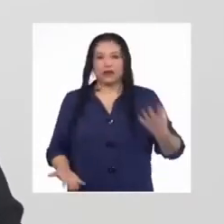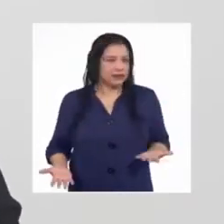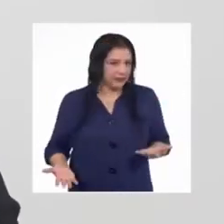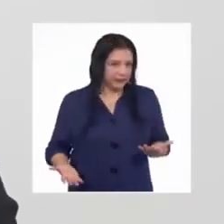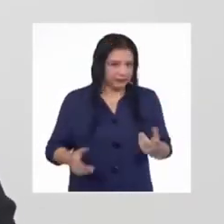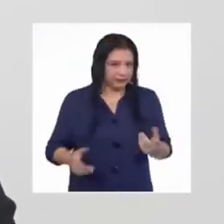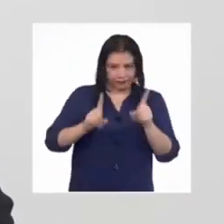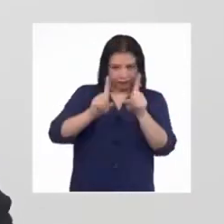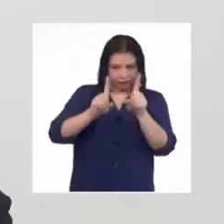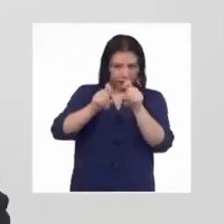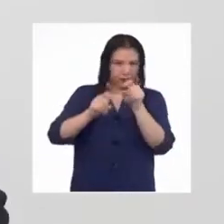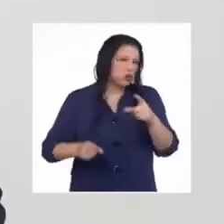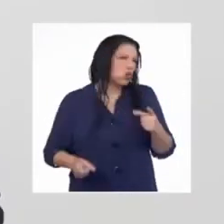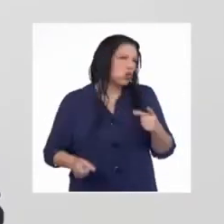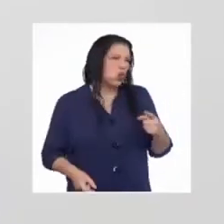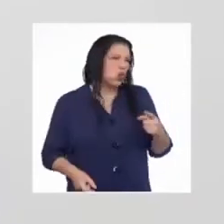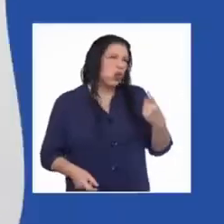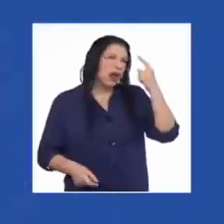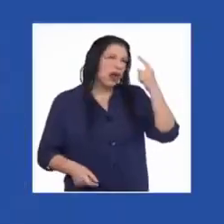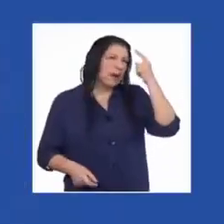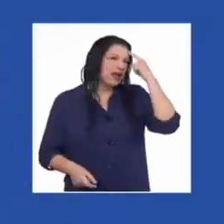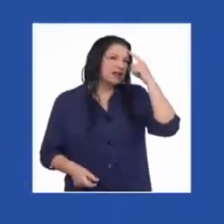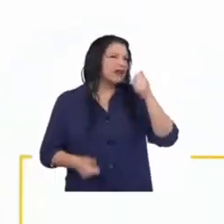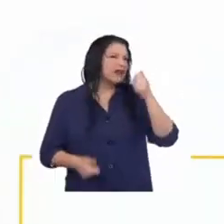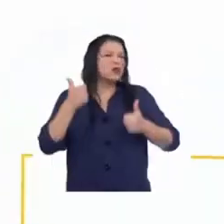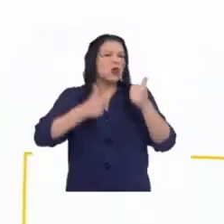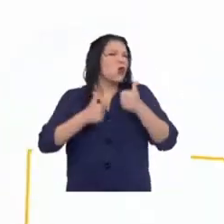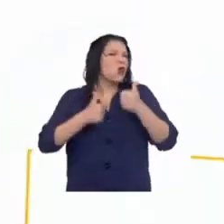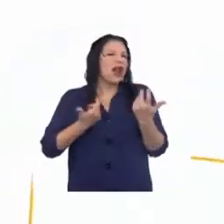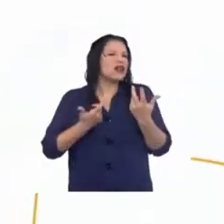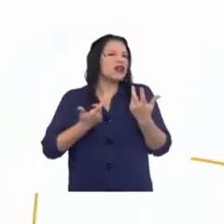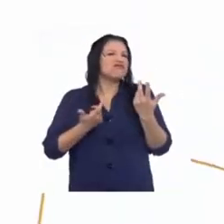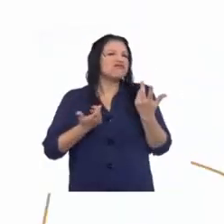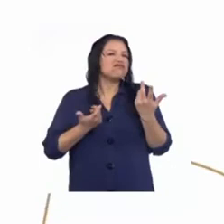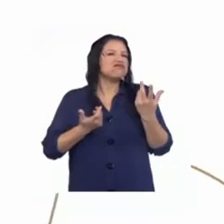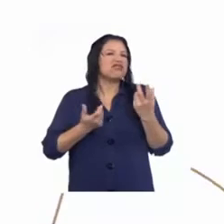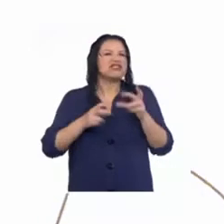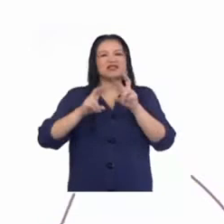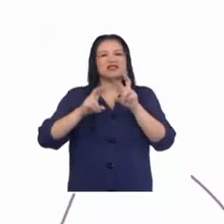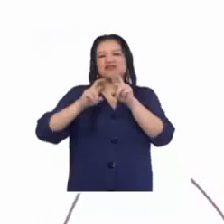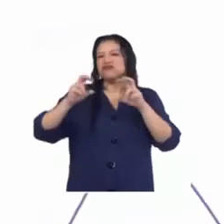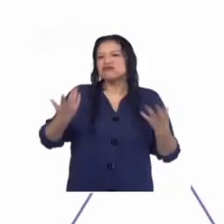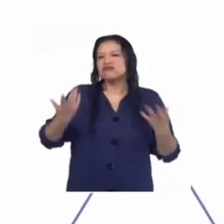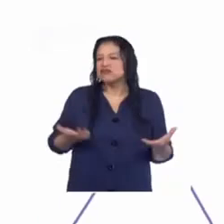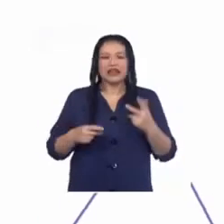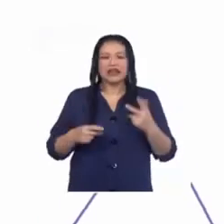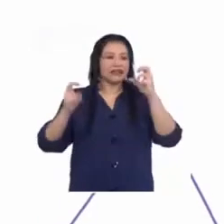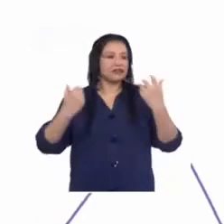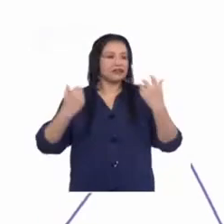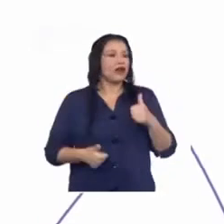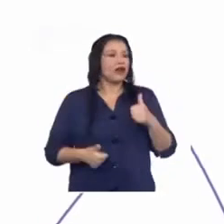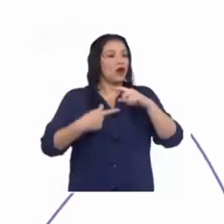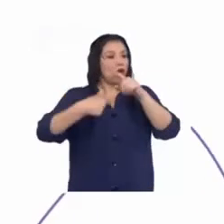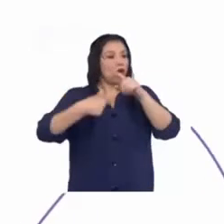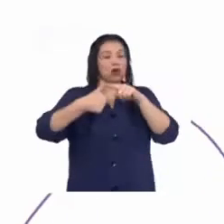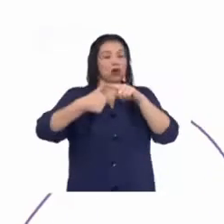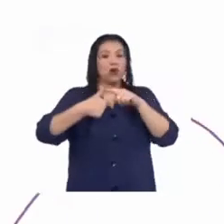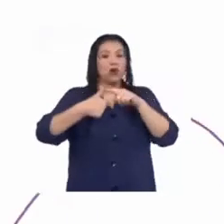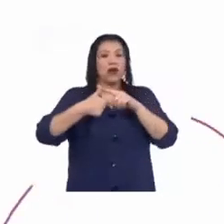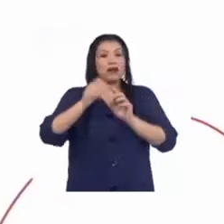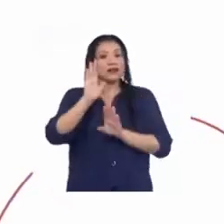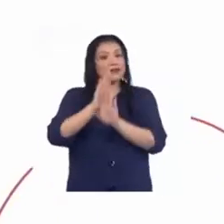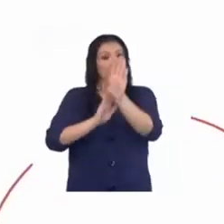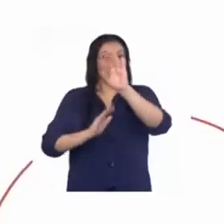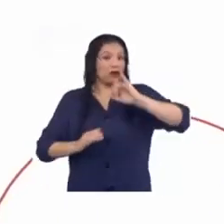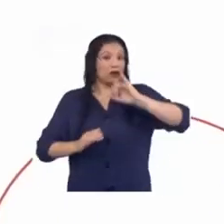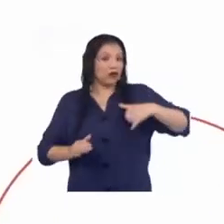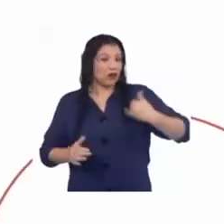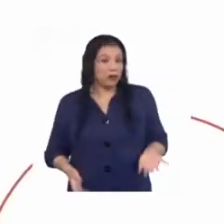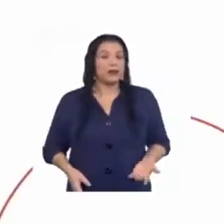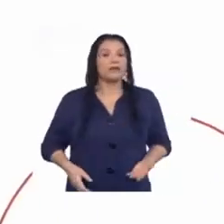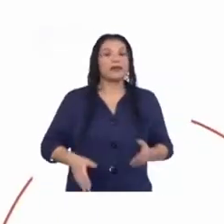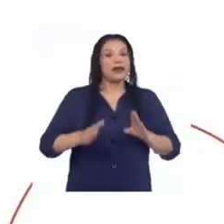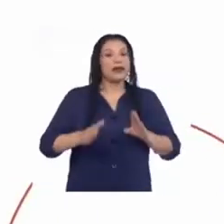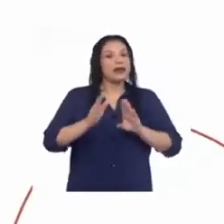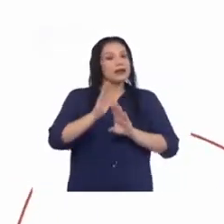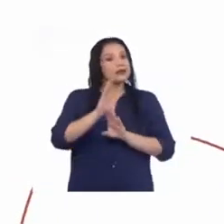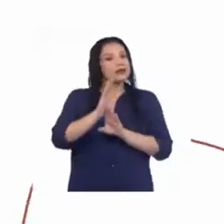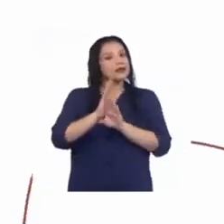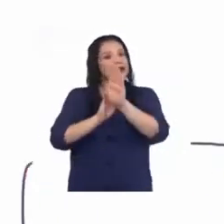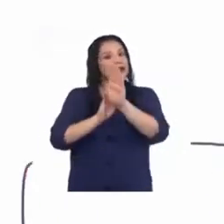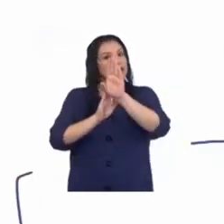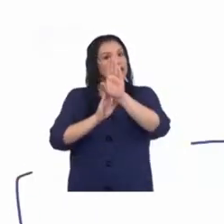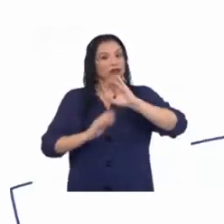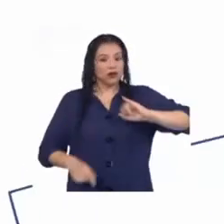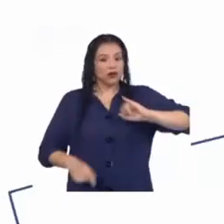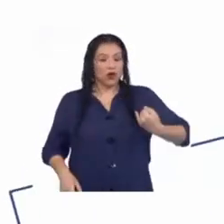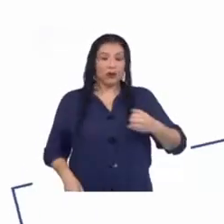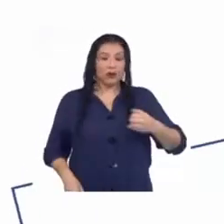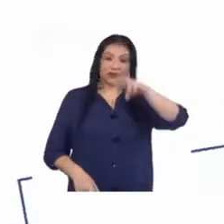Analí, ¿de qué crees que trata el texto? A. El desarrollo de los jóvenes. B. El desarrollo de los jóvenes en